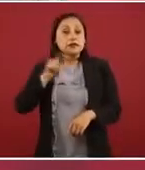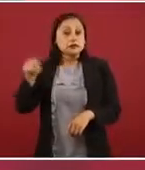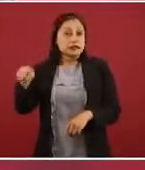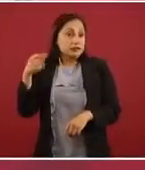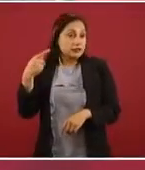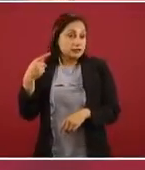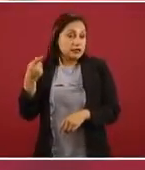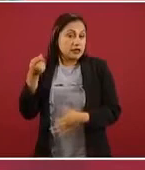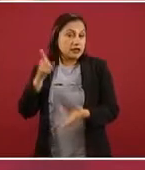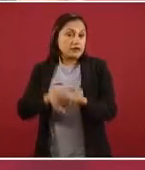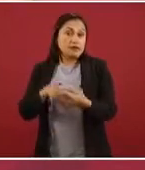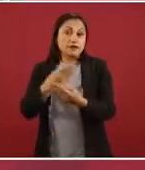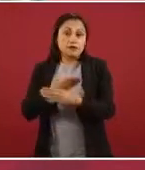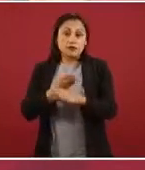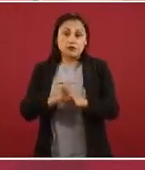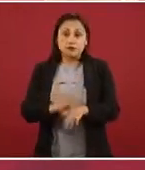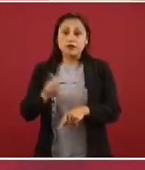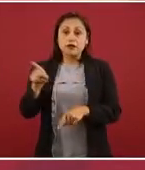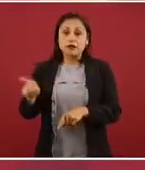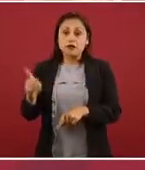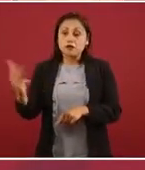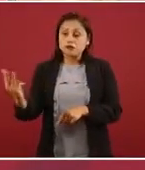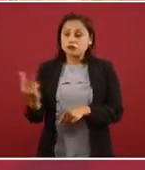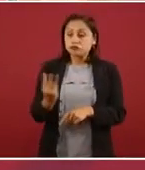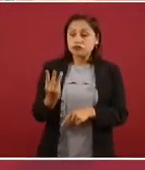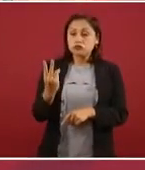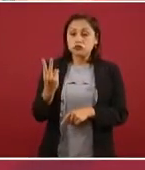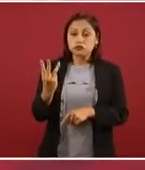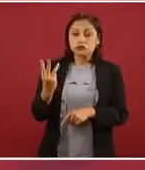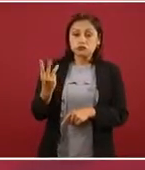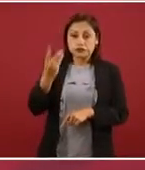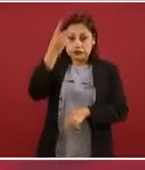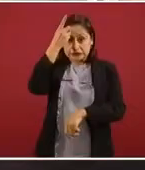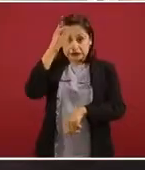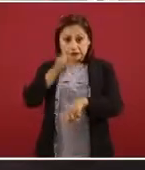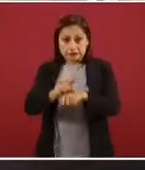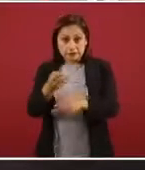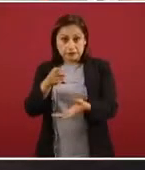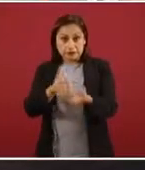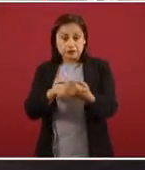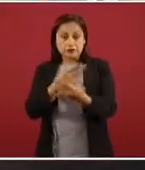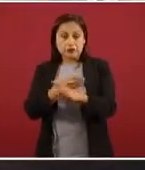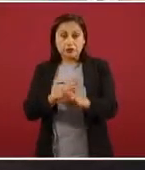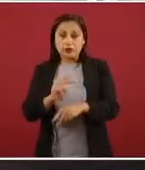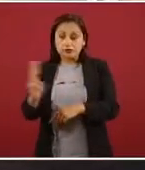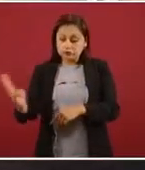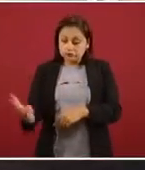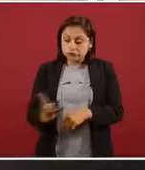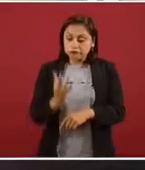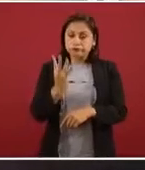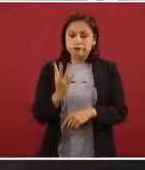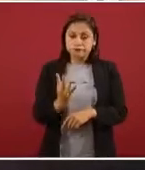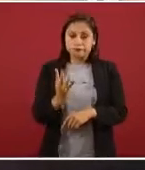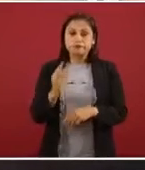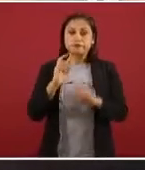tres de sus principales directivos y ahí se reían